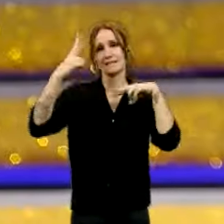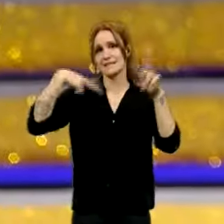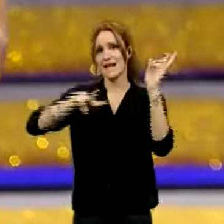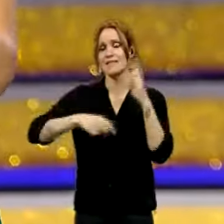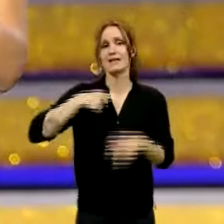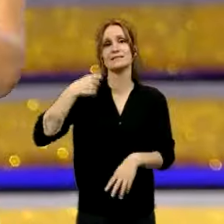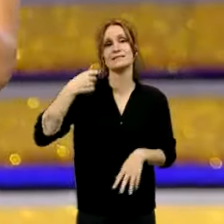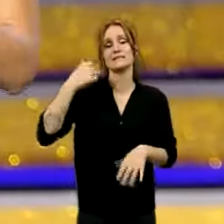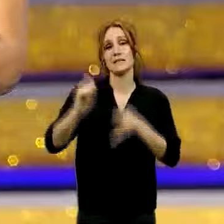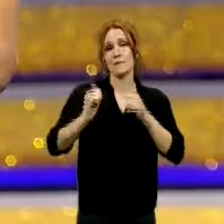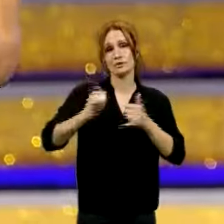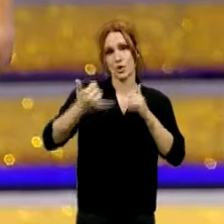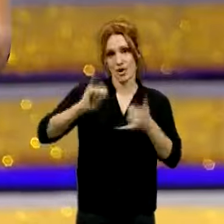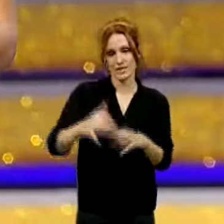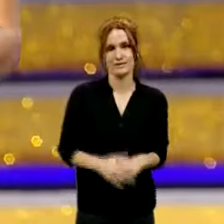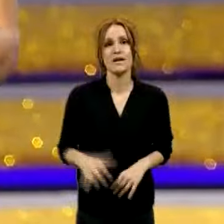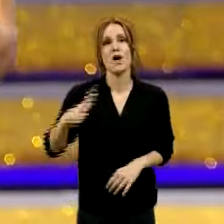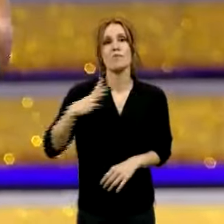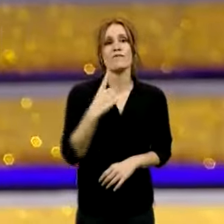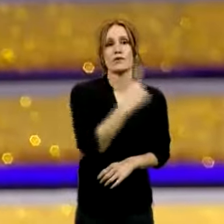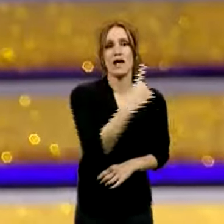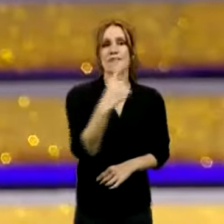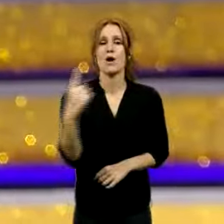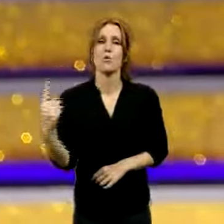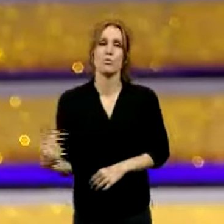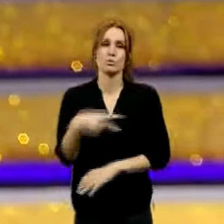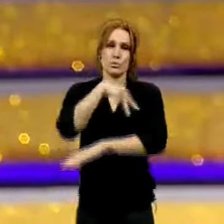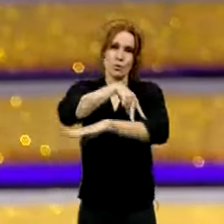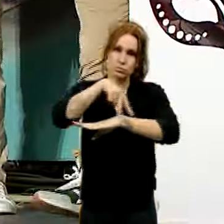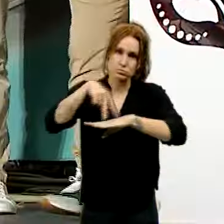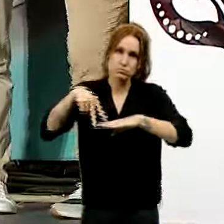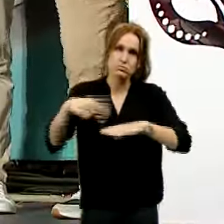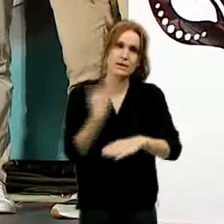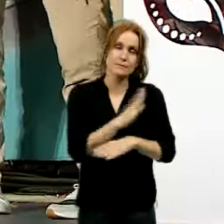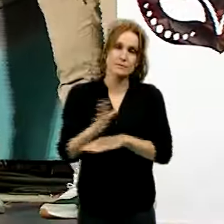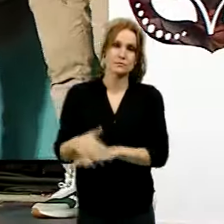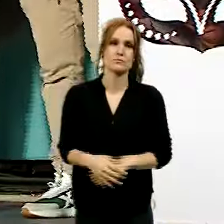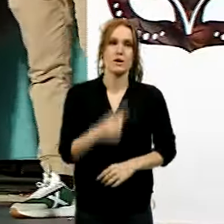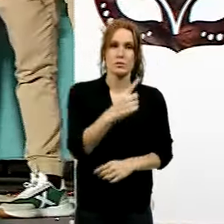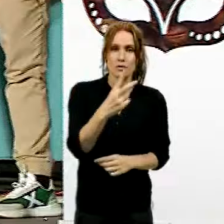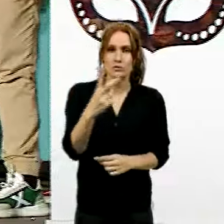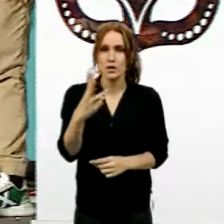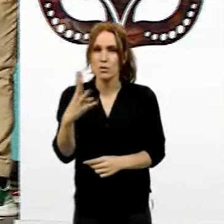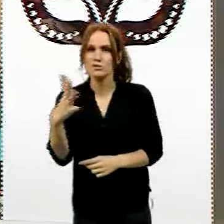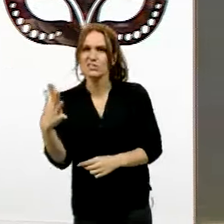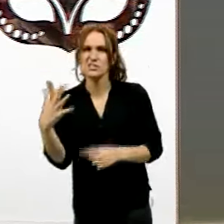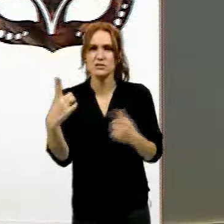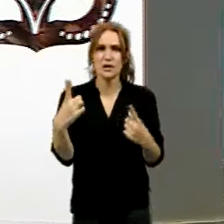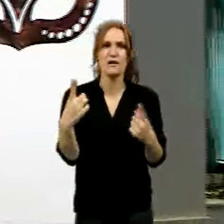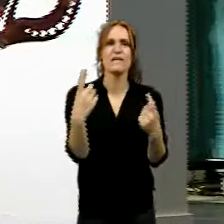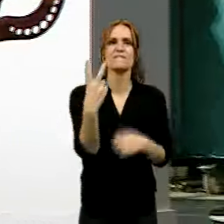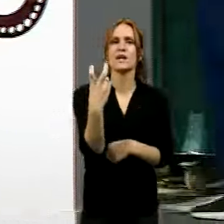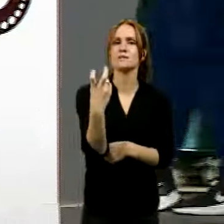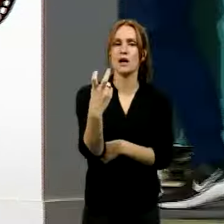y Trapasones. Por favor, un representante de cada murga en el escenario. 1, 2, 3, 4, 5, 6. Nos faltan